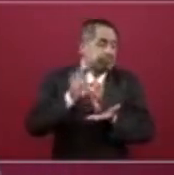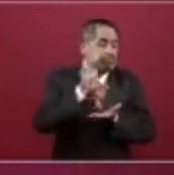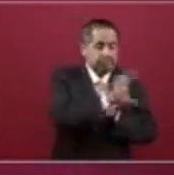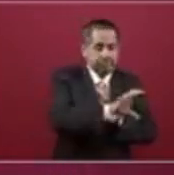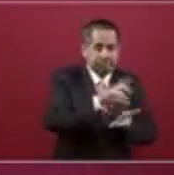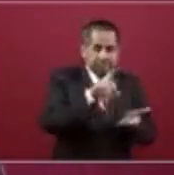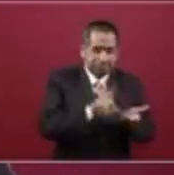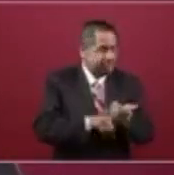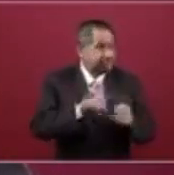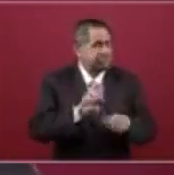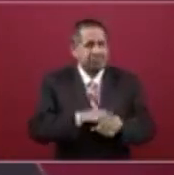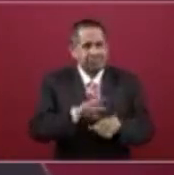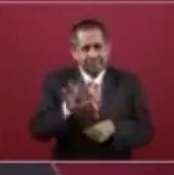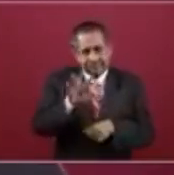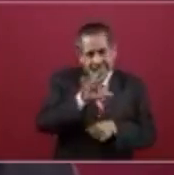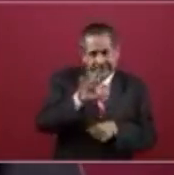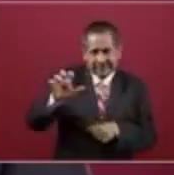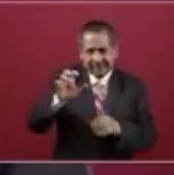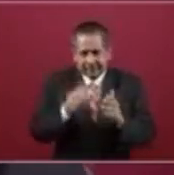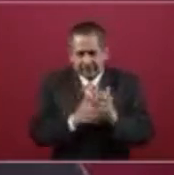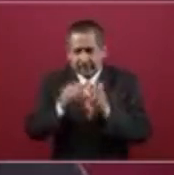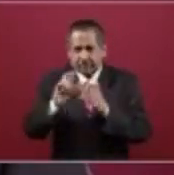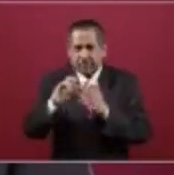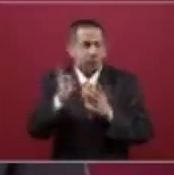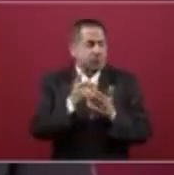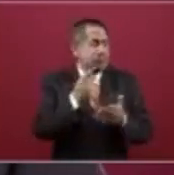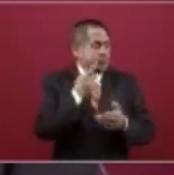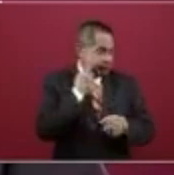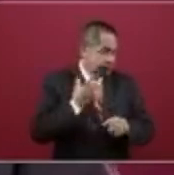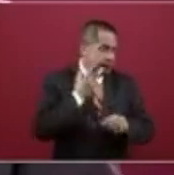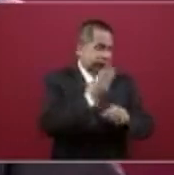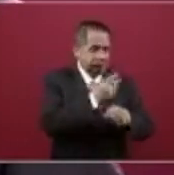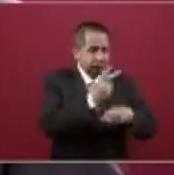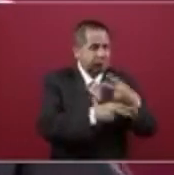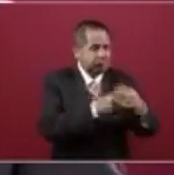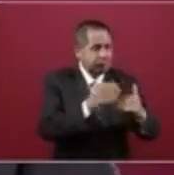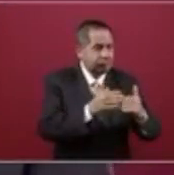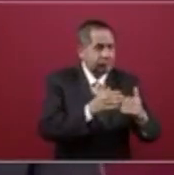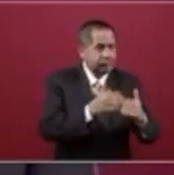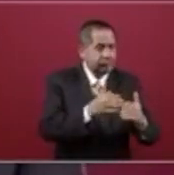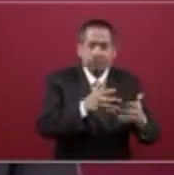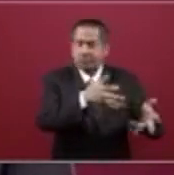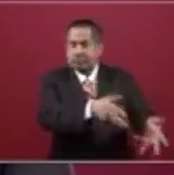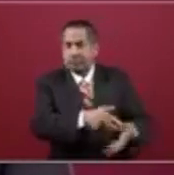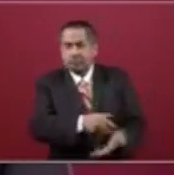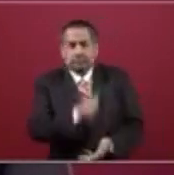otros 500 millones de dólares para rehabilitarla y todavía no produce.